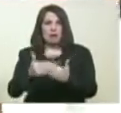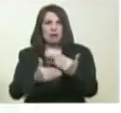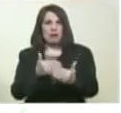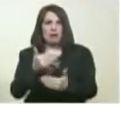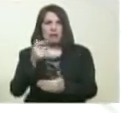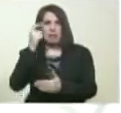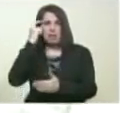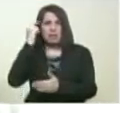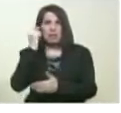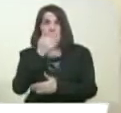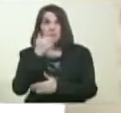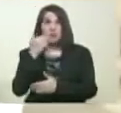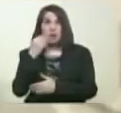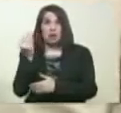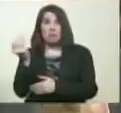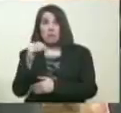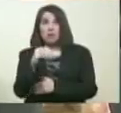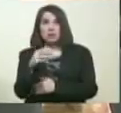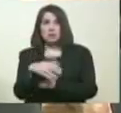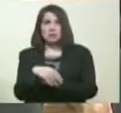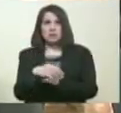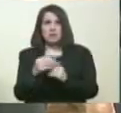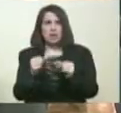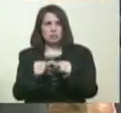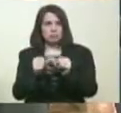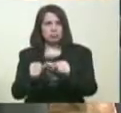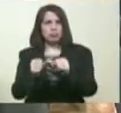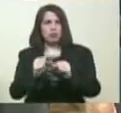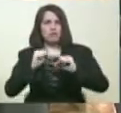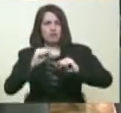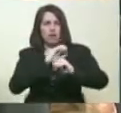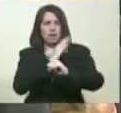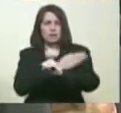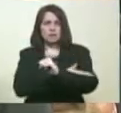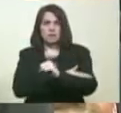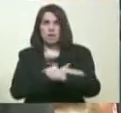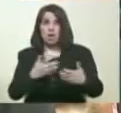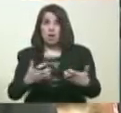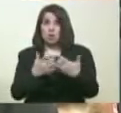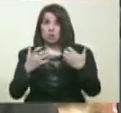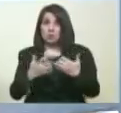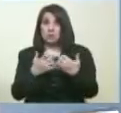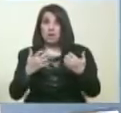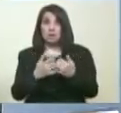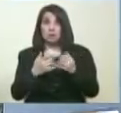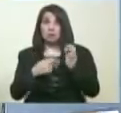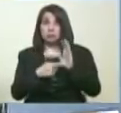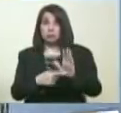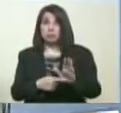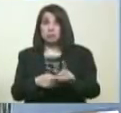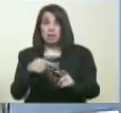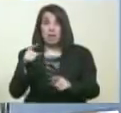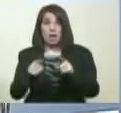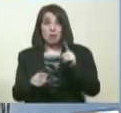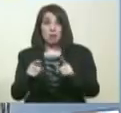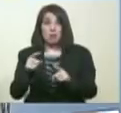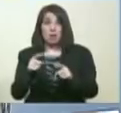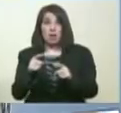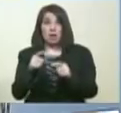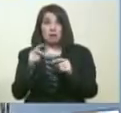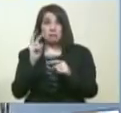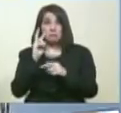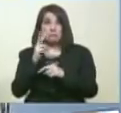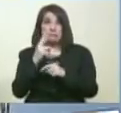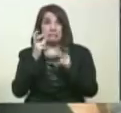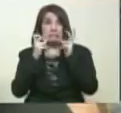calidad y cantidad de los productos. Siga adelante, con fuerza, escuchando las regiones. En algunas regiones que he visitado me han